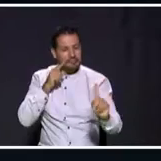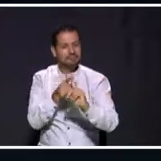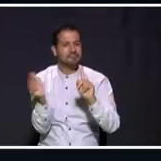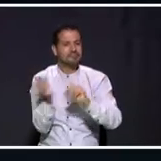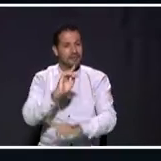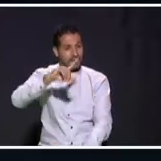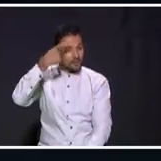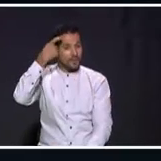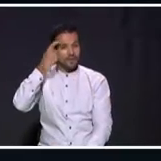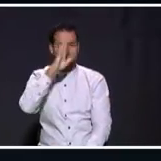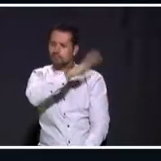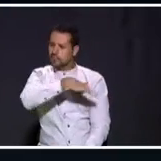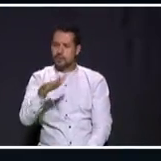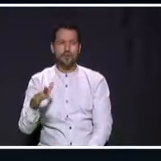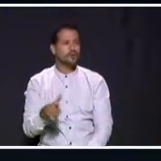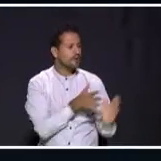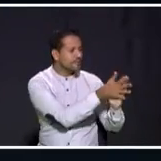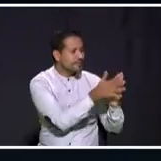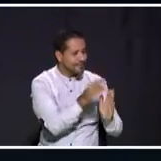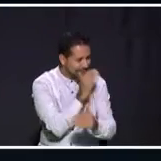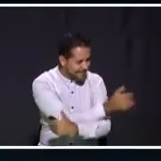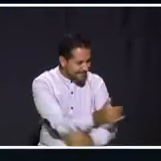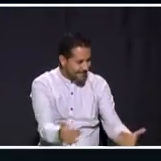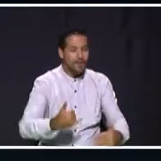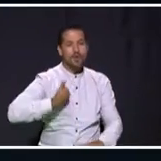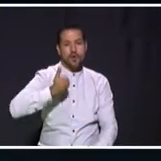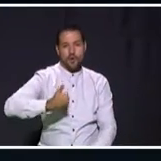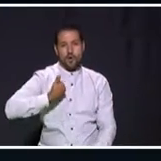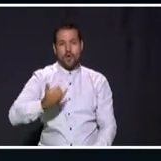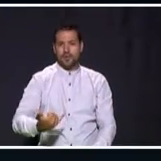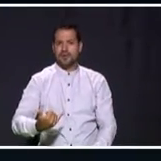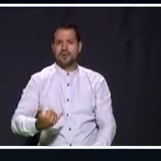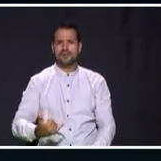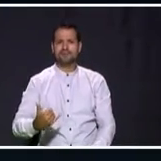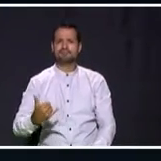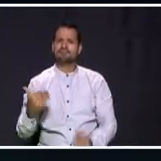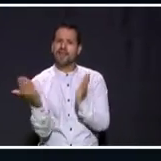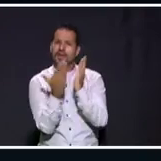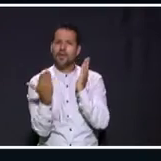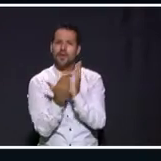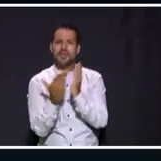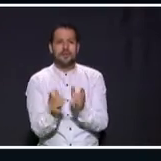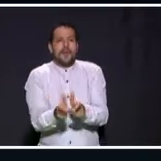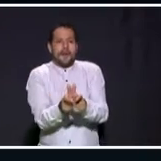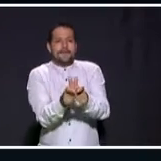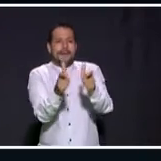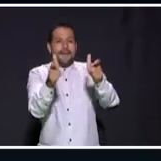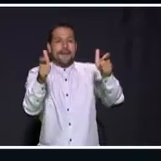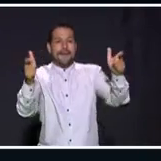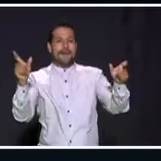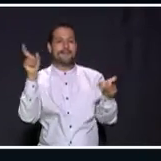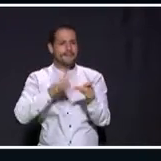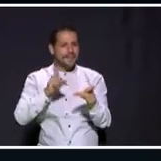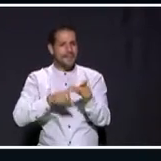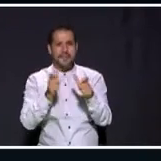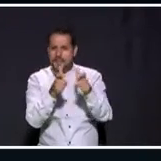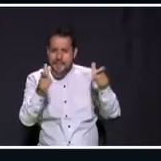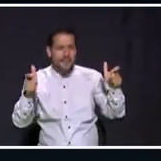diciéndole a todos los niños y jóvenes que desde el sector educativo vamos a ampliar esa cobertura y vamos a ampliar esa gratuidad